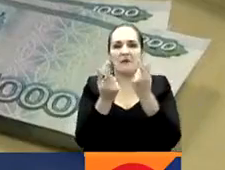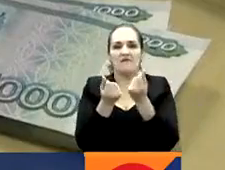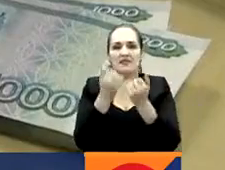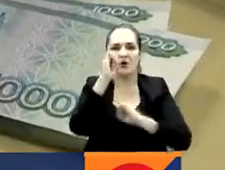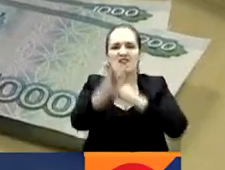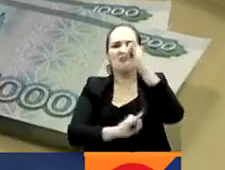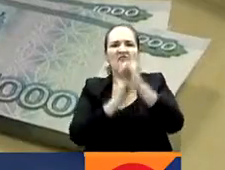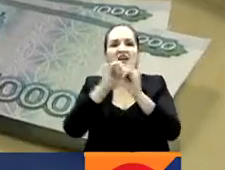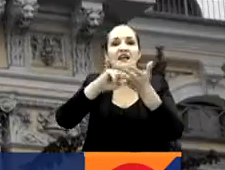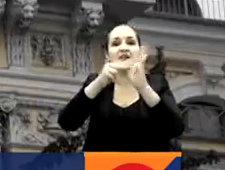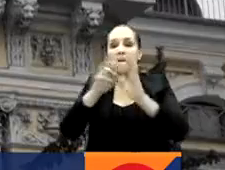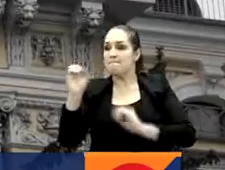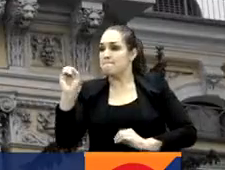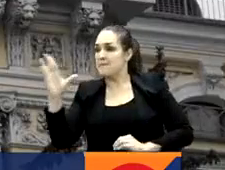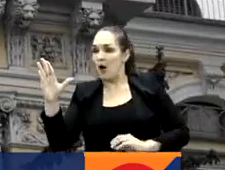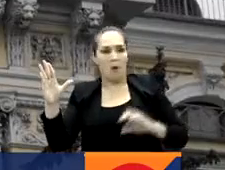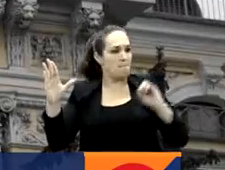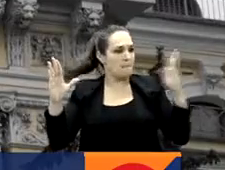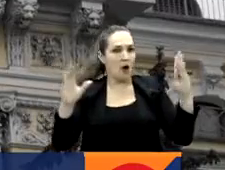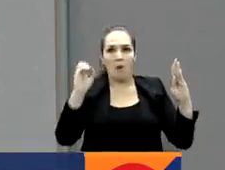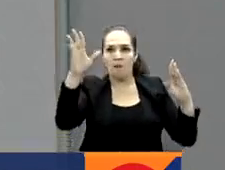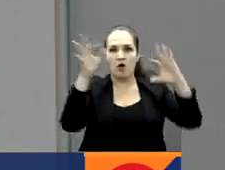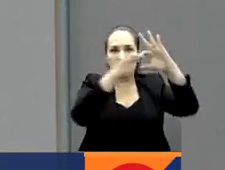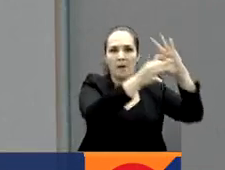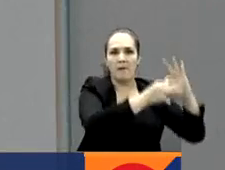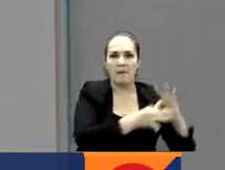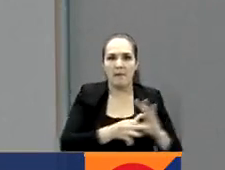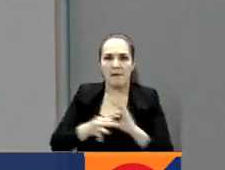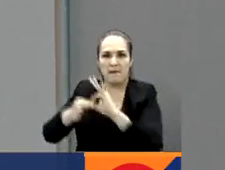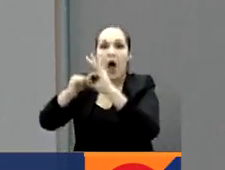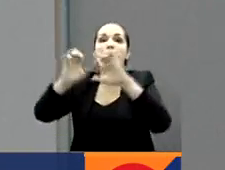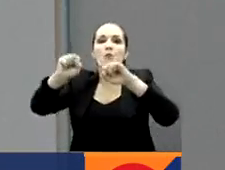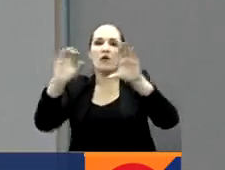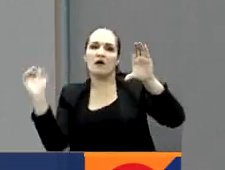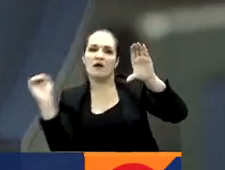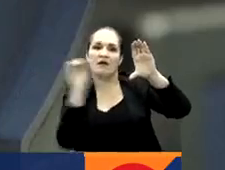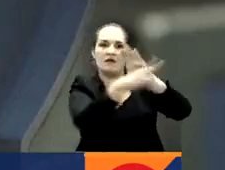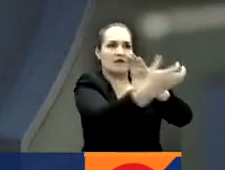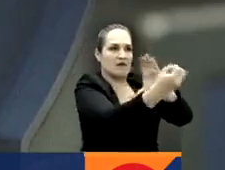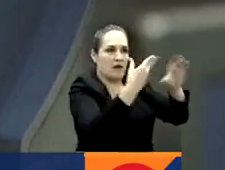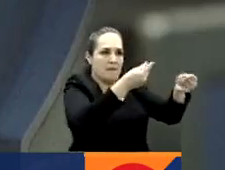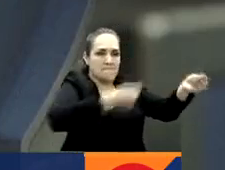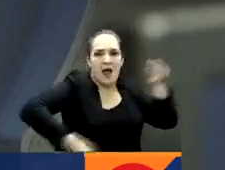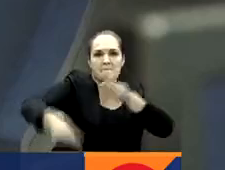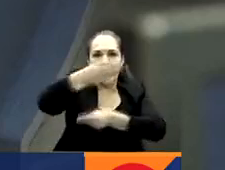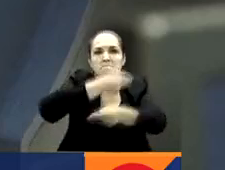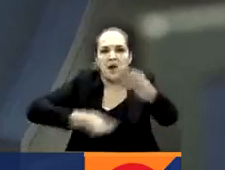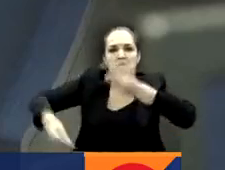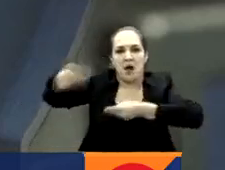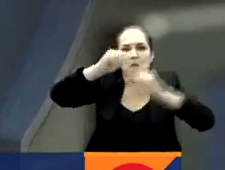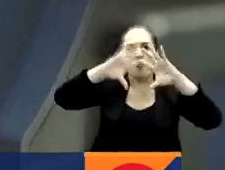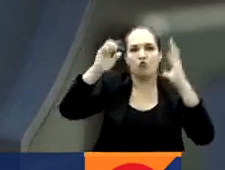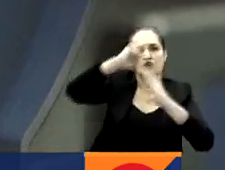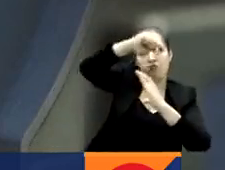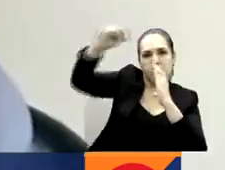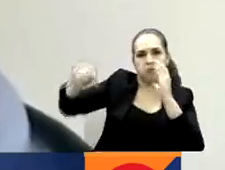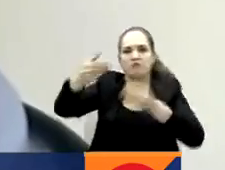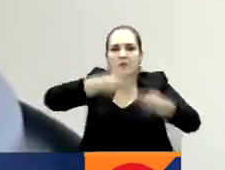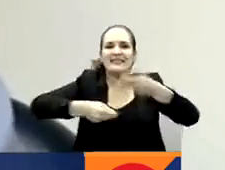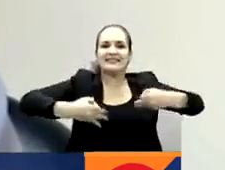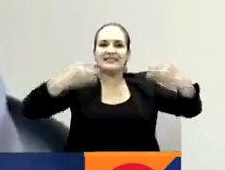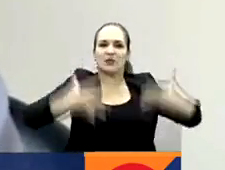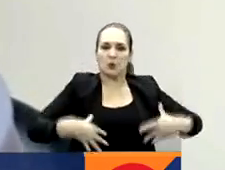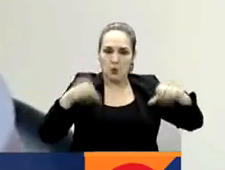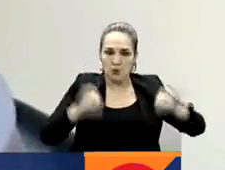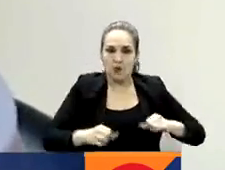es usado para conectar a varias entidades financieras. Con esta herramienta se realizan y se reciben transacciones internacionales de manera segura.